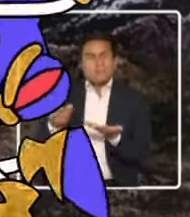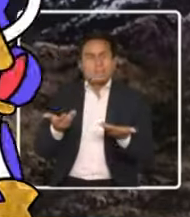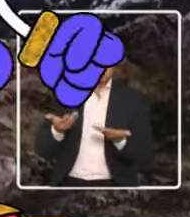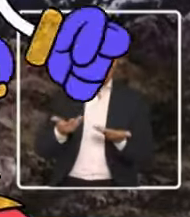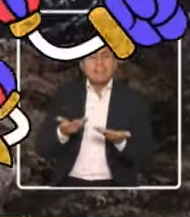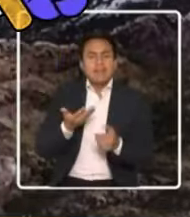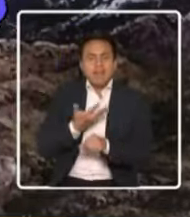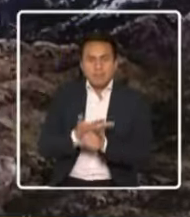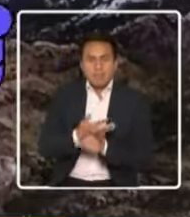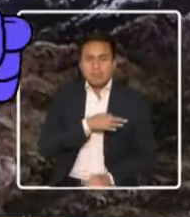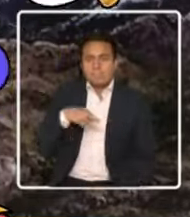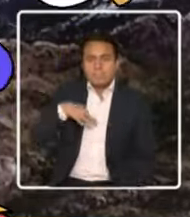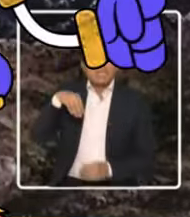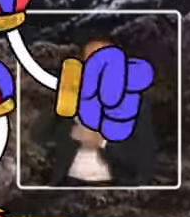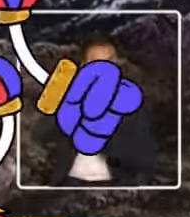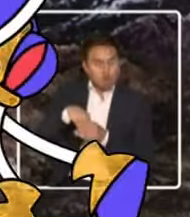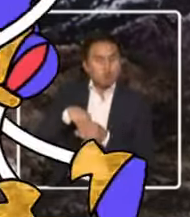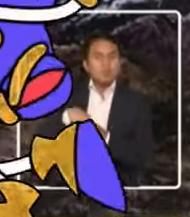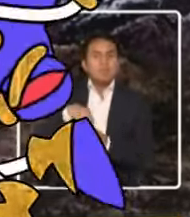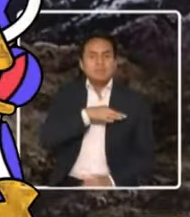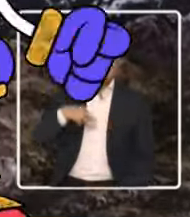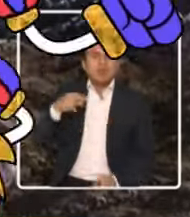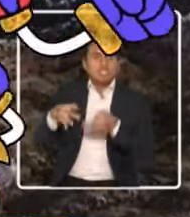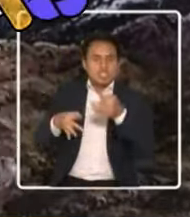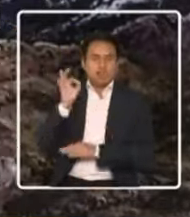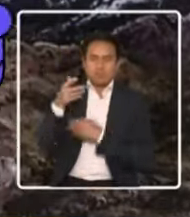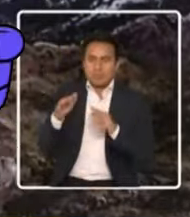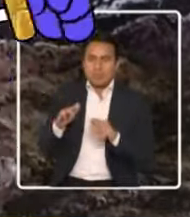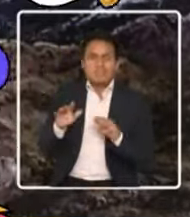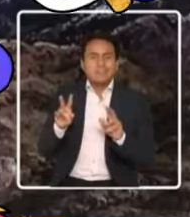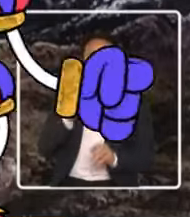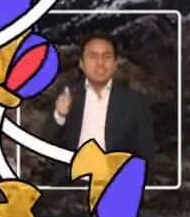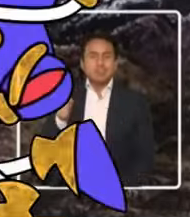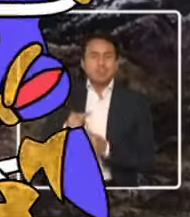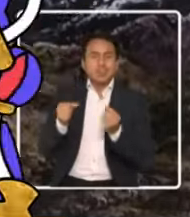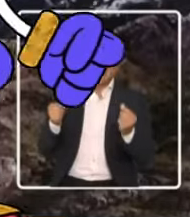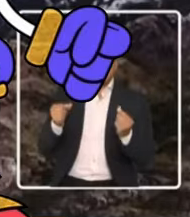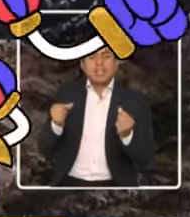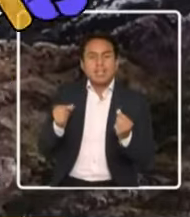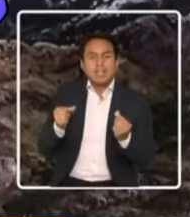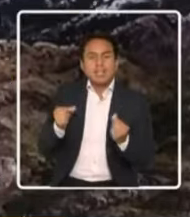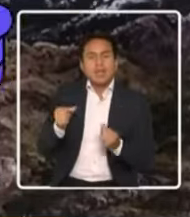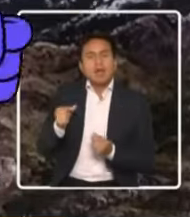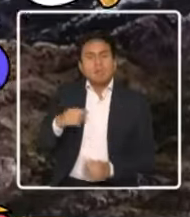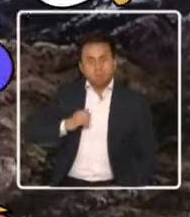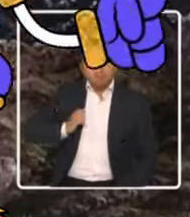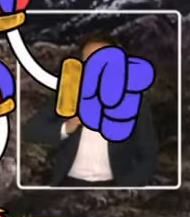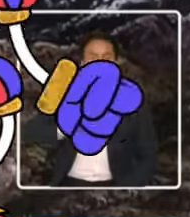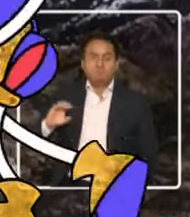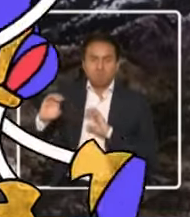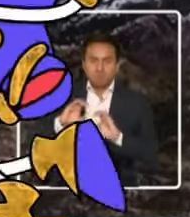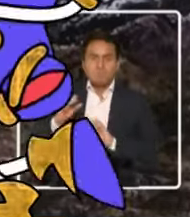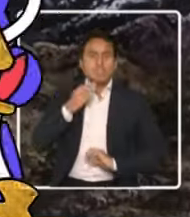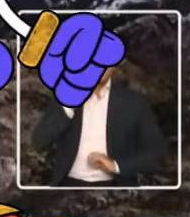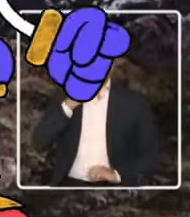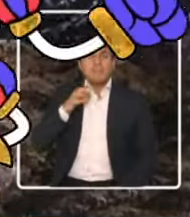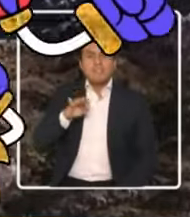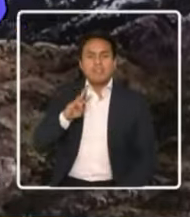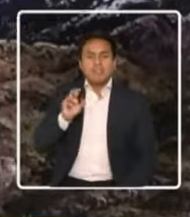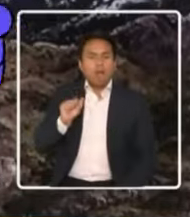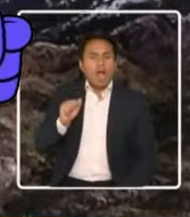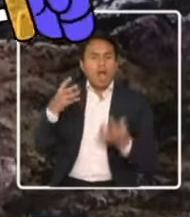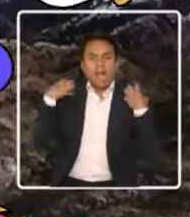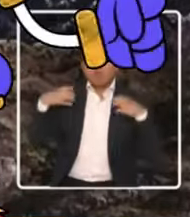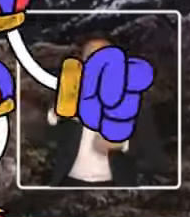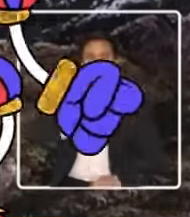también con la presencia de la ministra del Interior y del ministro de Justicia, con el director nacional de la Policía de Investigaciones y con el prefecto a cargo de la